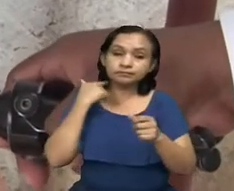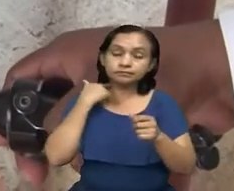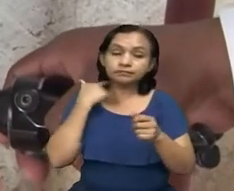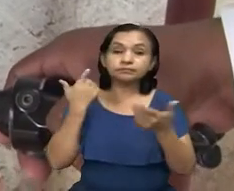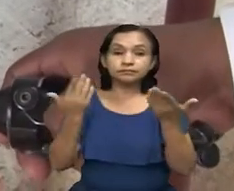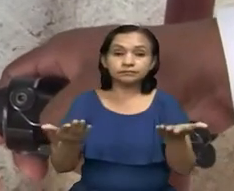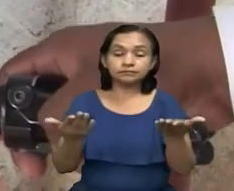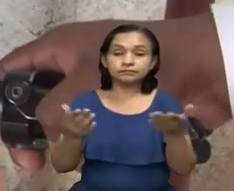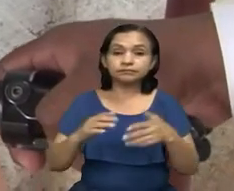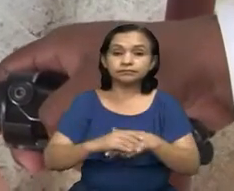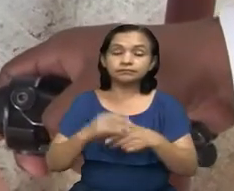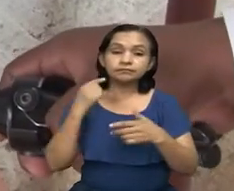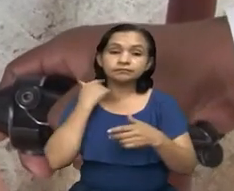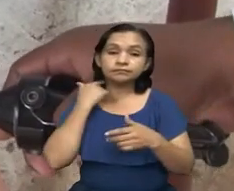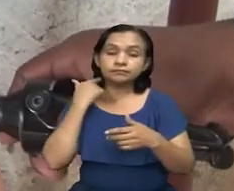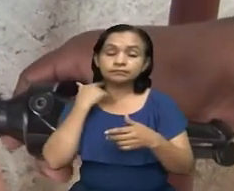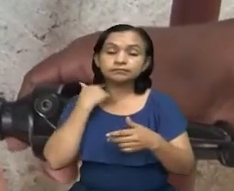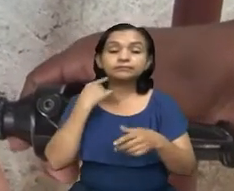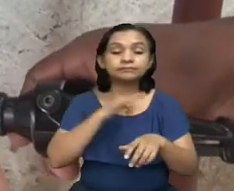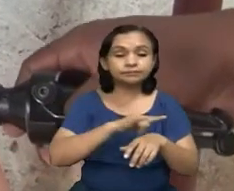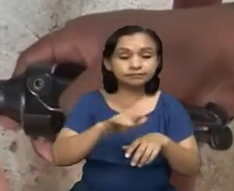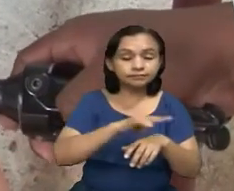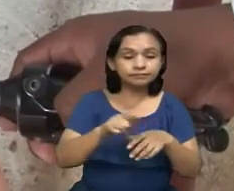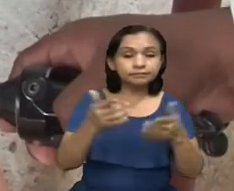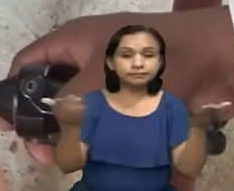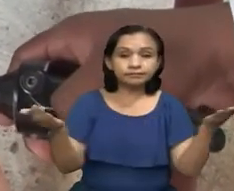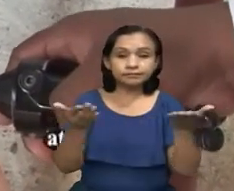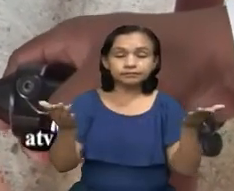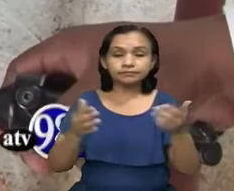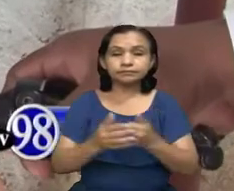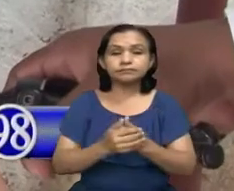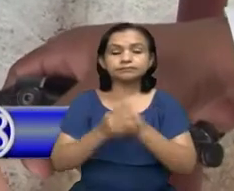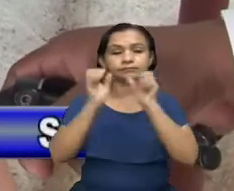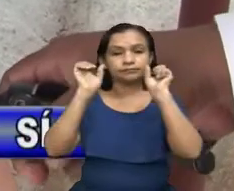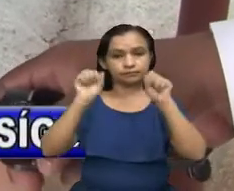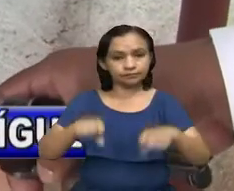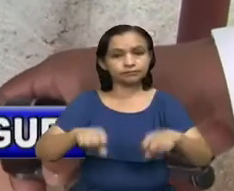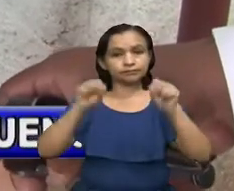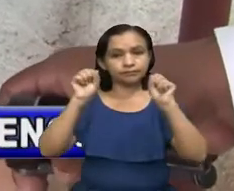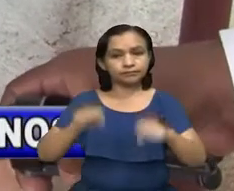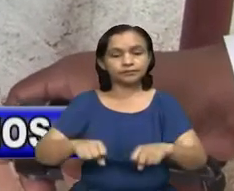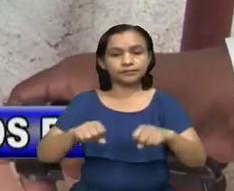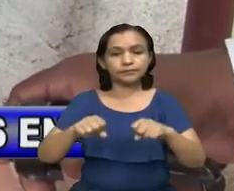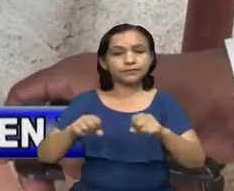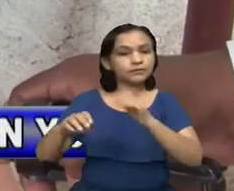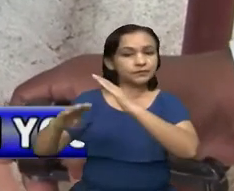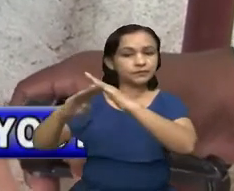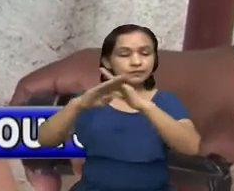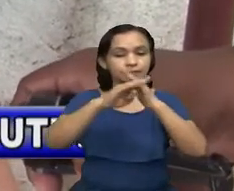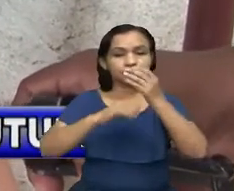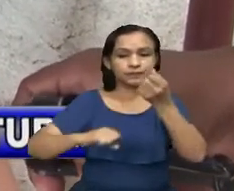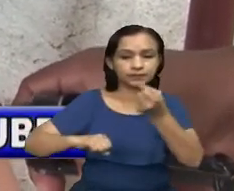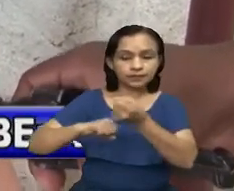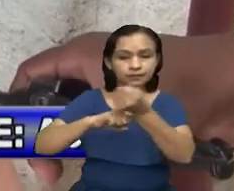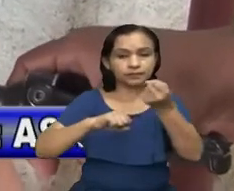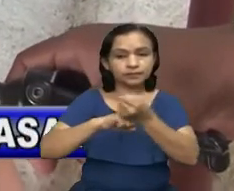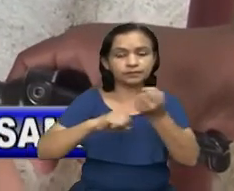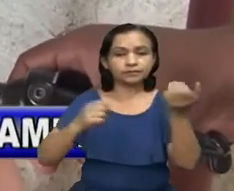¿Ves? Estamos siempre buscando eso para poder atacar también, cooperar nosotros